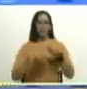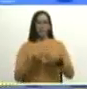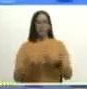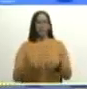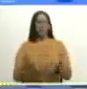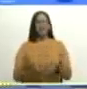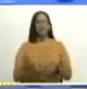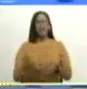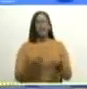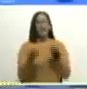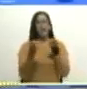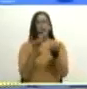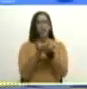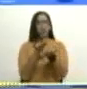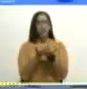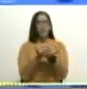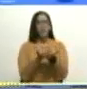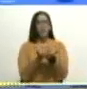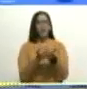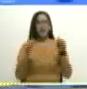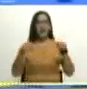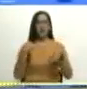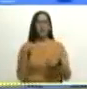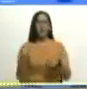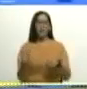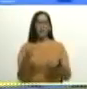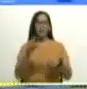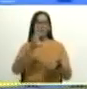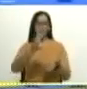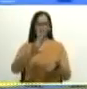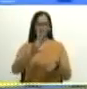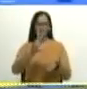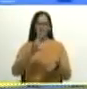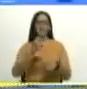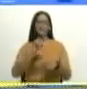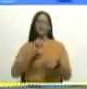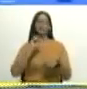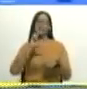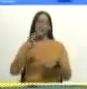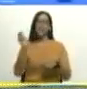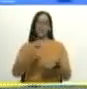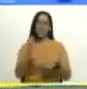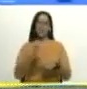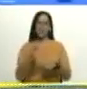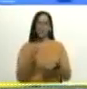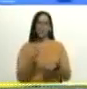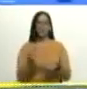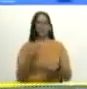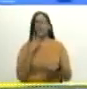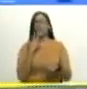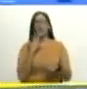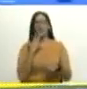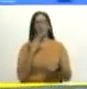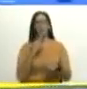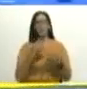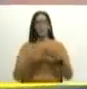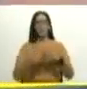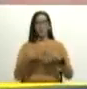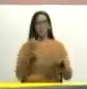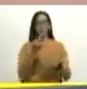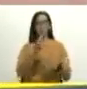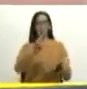sido la economía en estos primeros tres trimestres. Por ejemplo, el motor número 2,